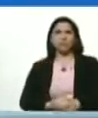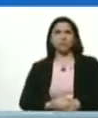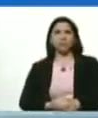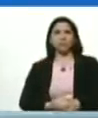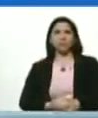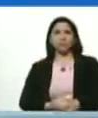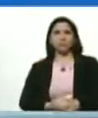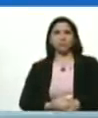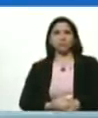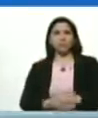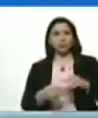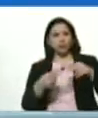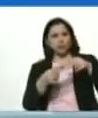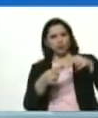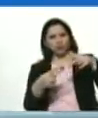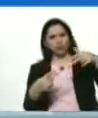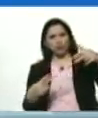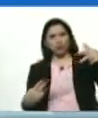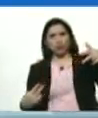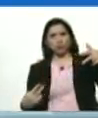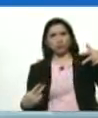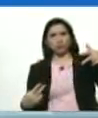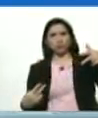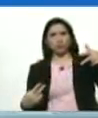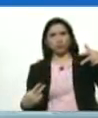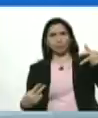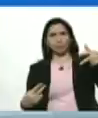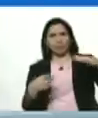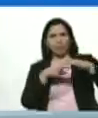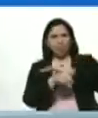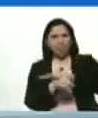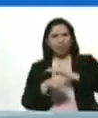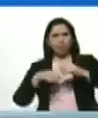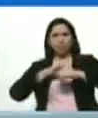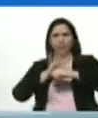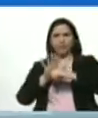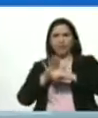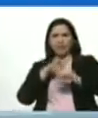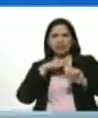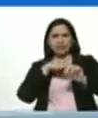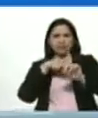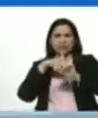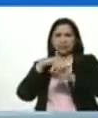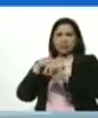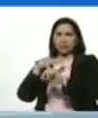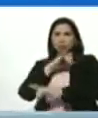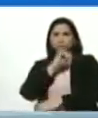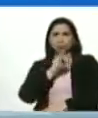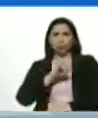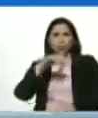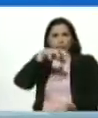de genoma el coronavirus que está atacando en el suyo